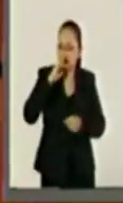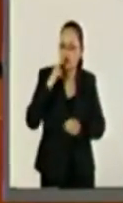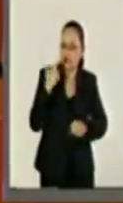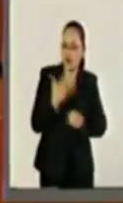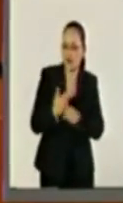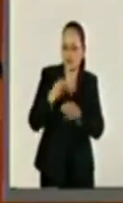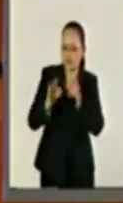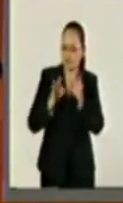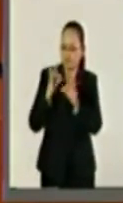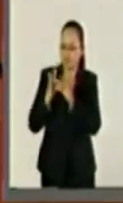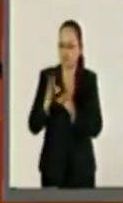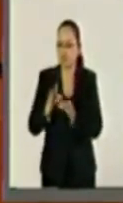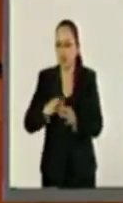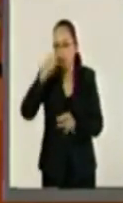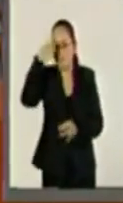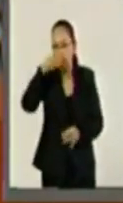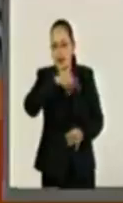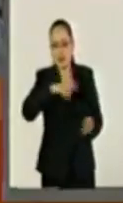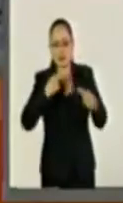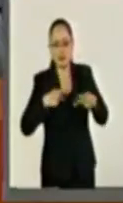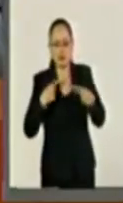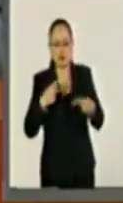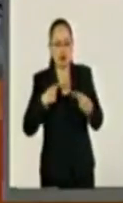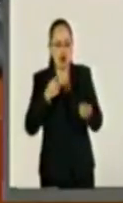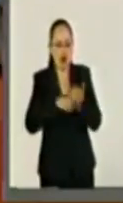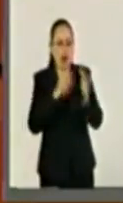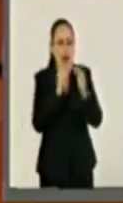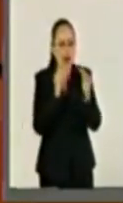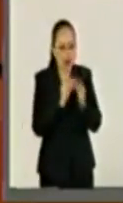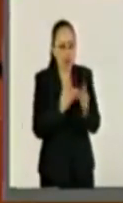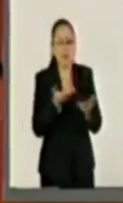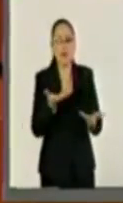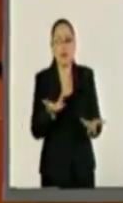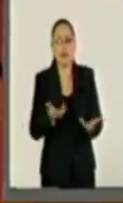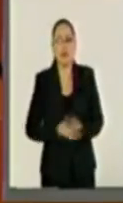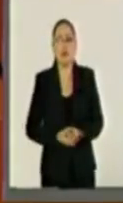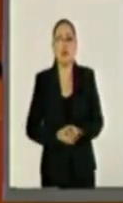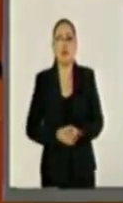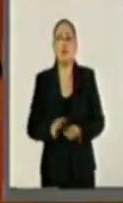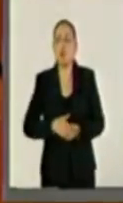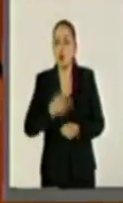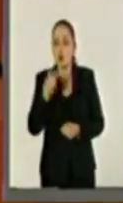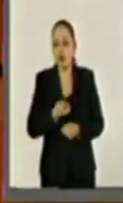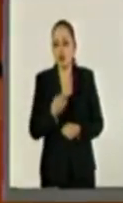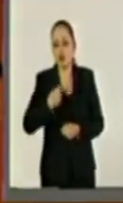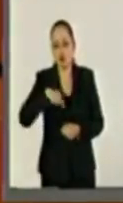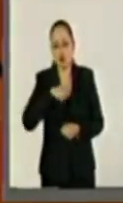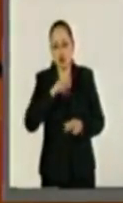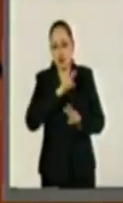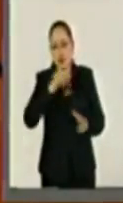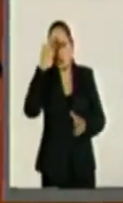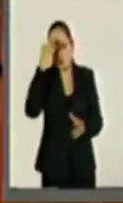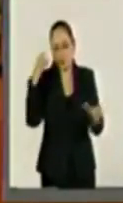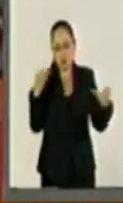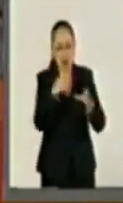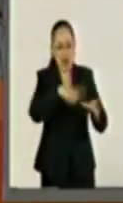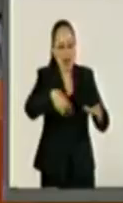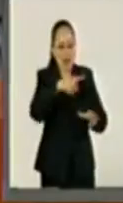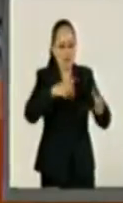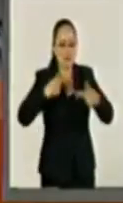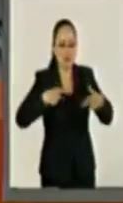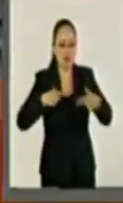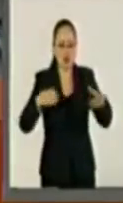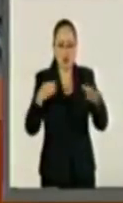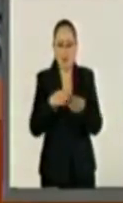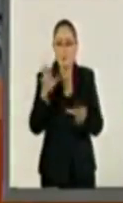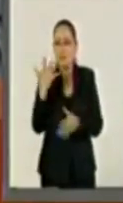responsabilidad importante para las trabajadoras y los trabajadores domésticos. Por eso, pues en reconocimiento a este gran sector de la población, estamos